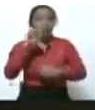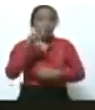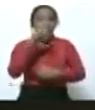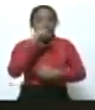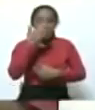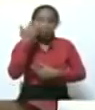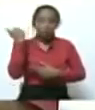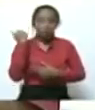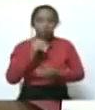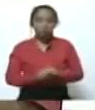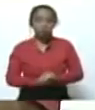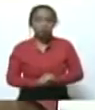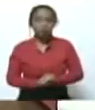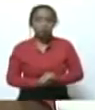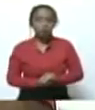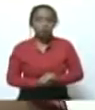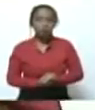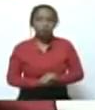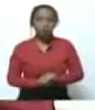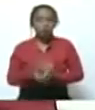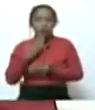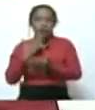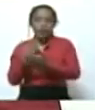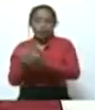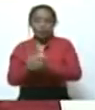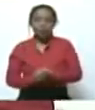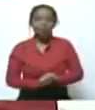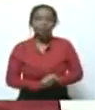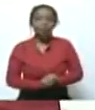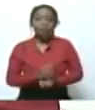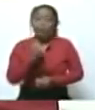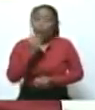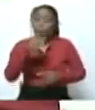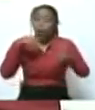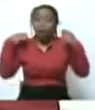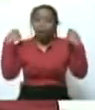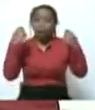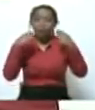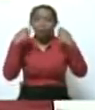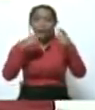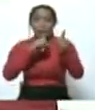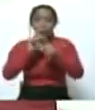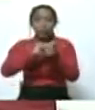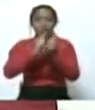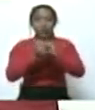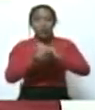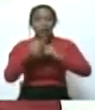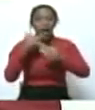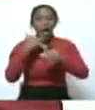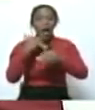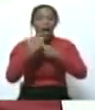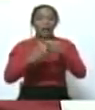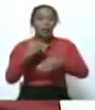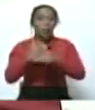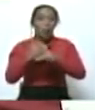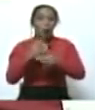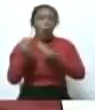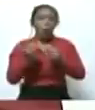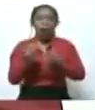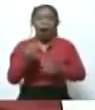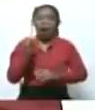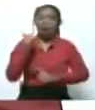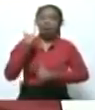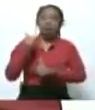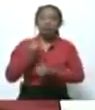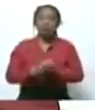años. Gracias. Gracias, Marco. Bueno, la campaña, es que eso se ha convertido como en una moda, ¿no? Cada vez que hay